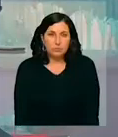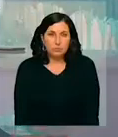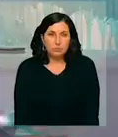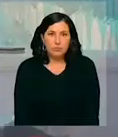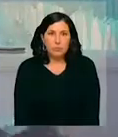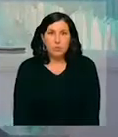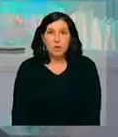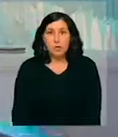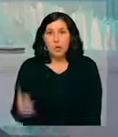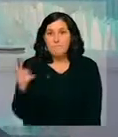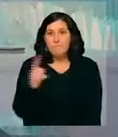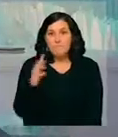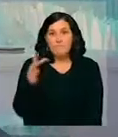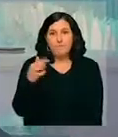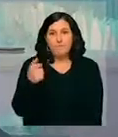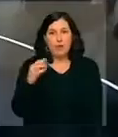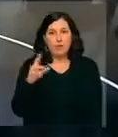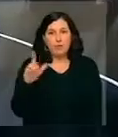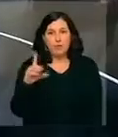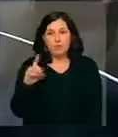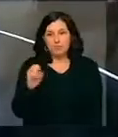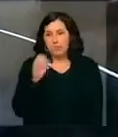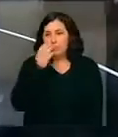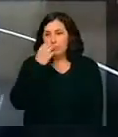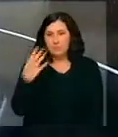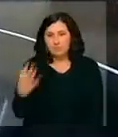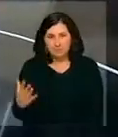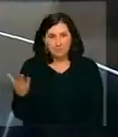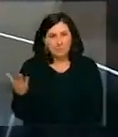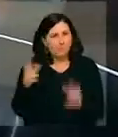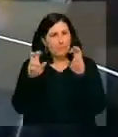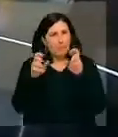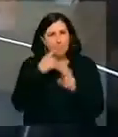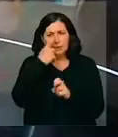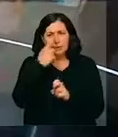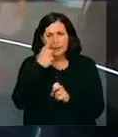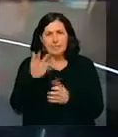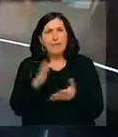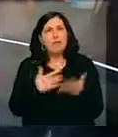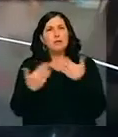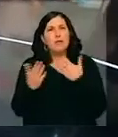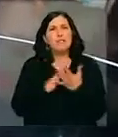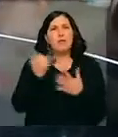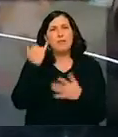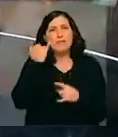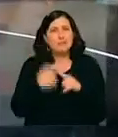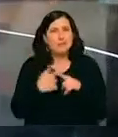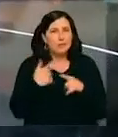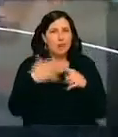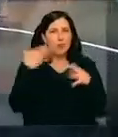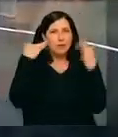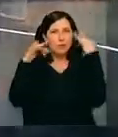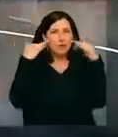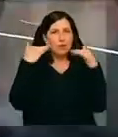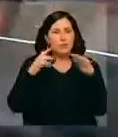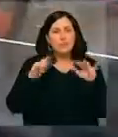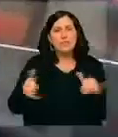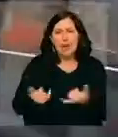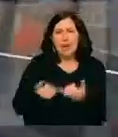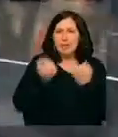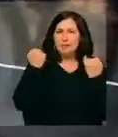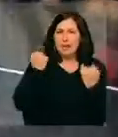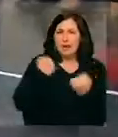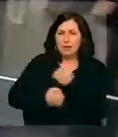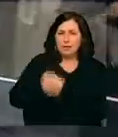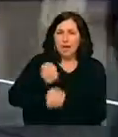Bueno, ya está Facundo con nosotros. ¿Cómo te va, Facu? ¿Cómo están, caballeros? ¿Qué tema interesante este, ¿eh? Vamos a hablar de sexualidad adolescente porque ya hace varios años que un equipo de investigadores de la